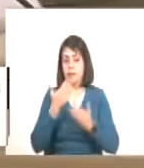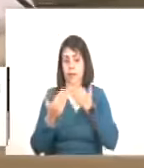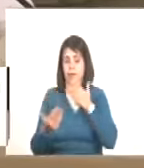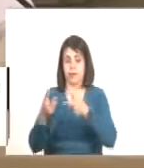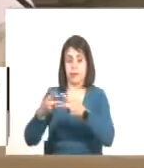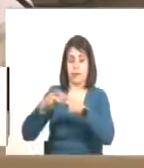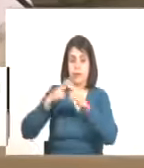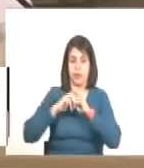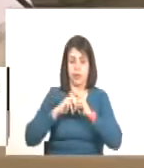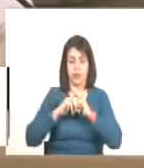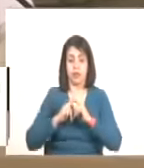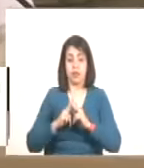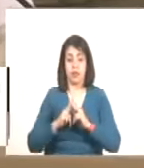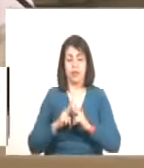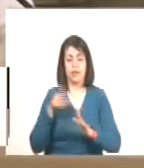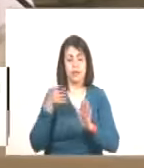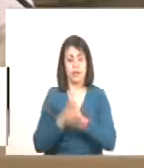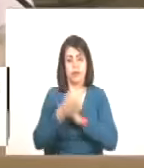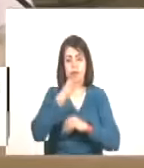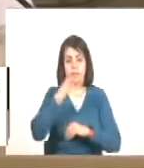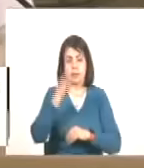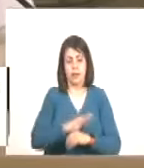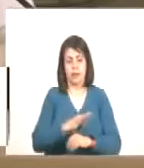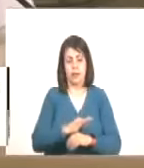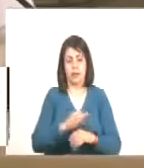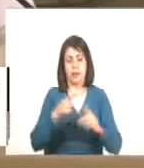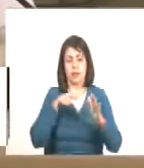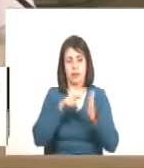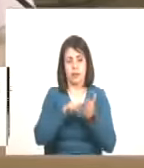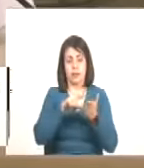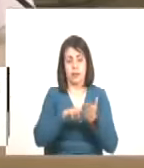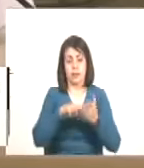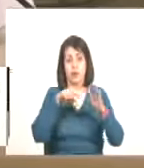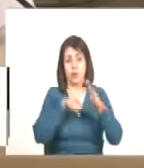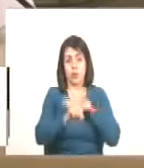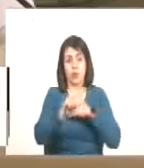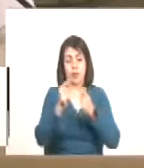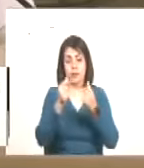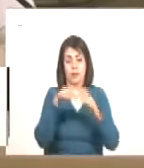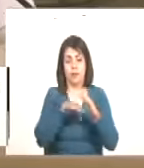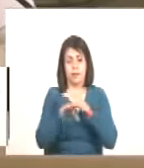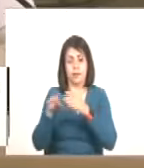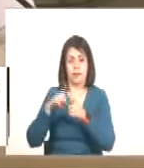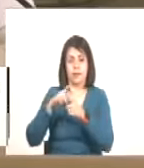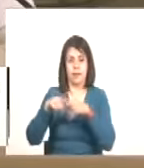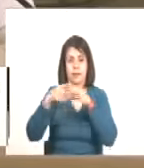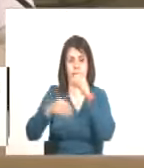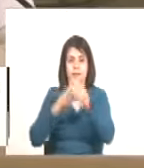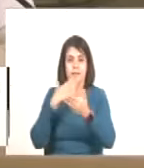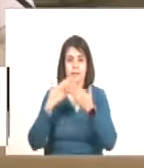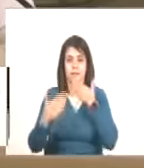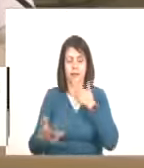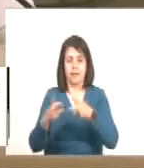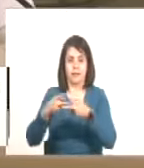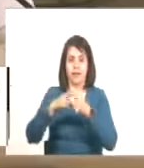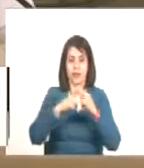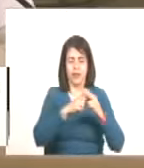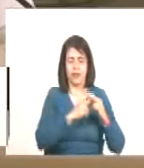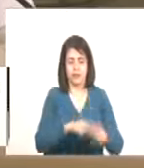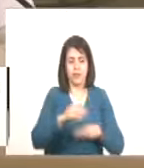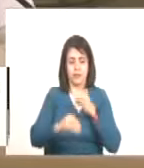de préstamo que impliquen garantías hipotecarias, reserva de dominio y otras operaciones de crédito o